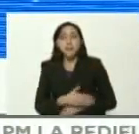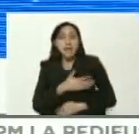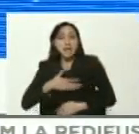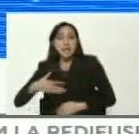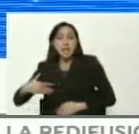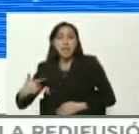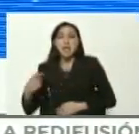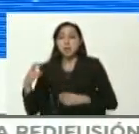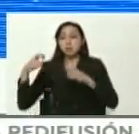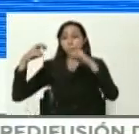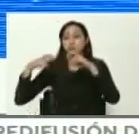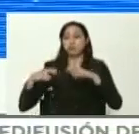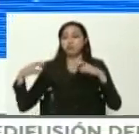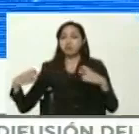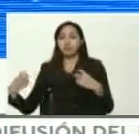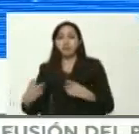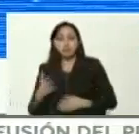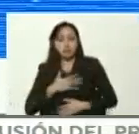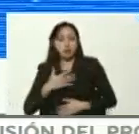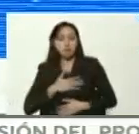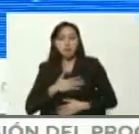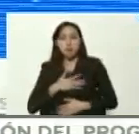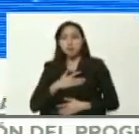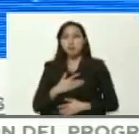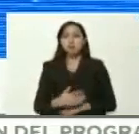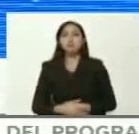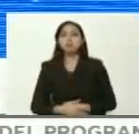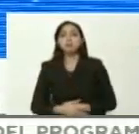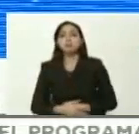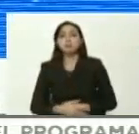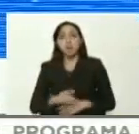sentarse con Nicolás Maduro.